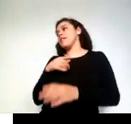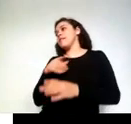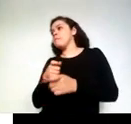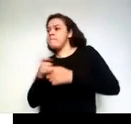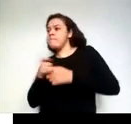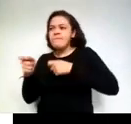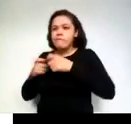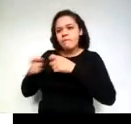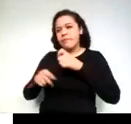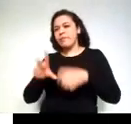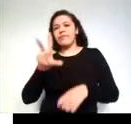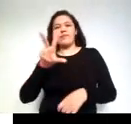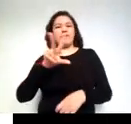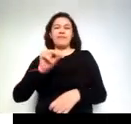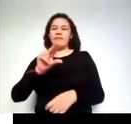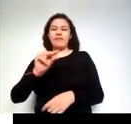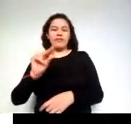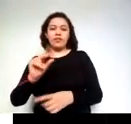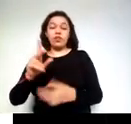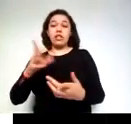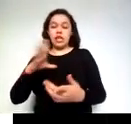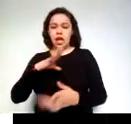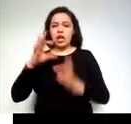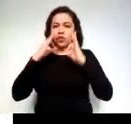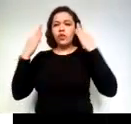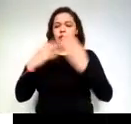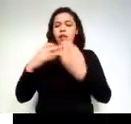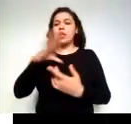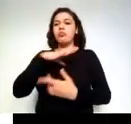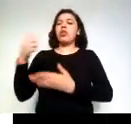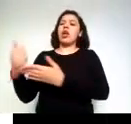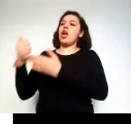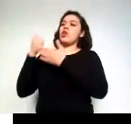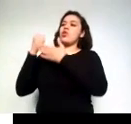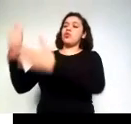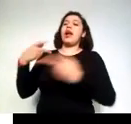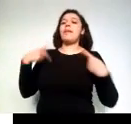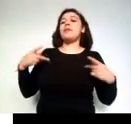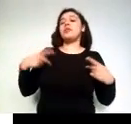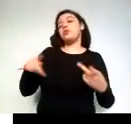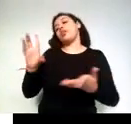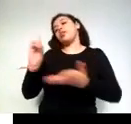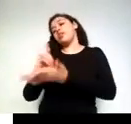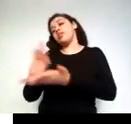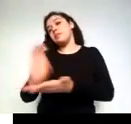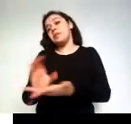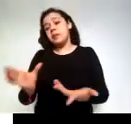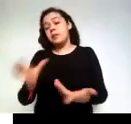lado, pero sí hay, digamos, formas en las que se podría ayudar a personas que tuvieran alguna